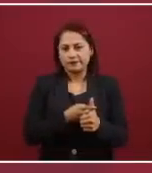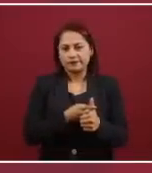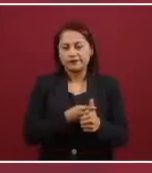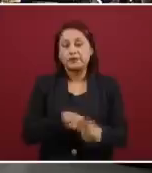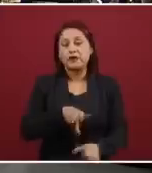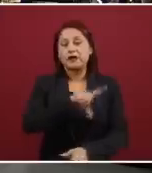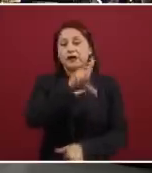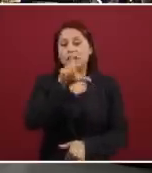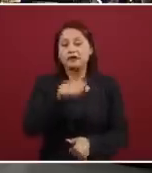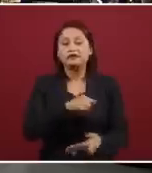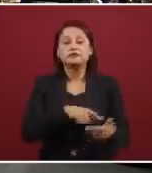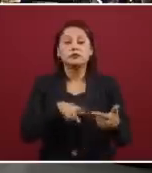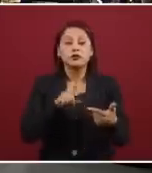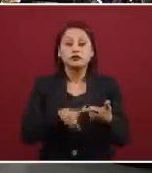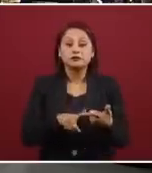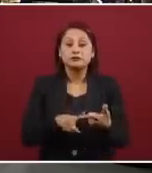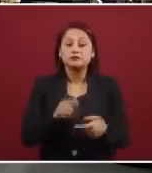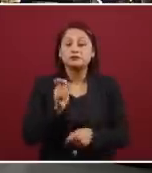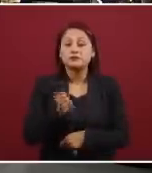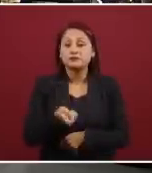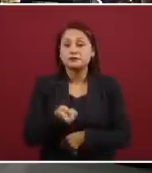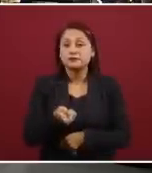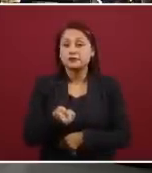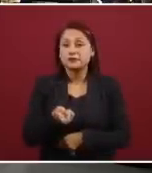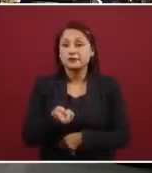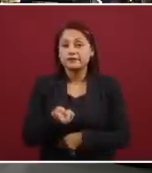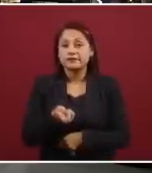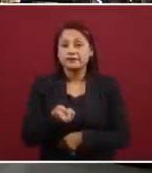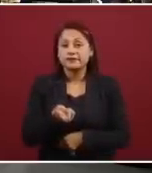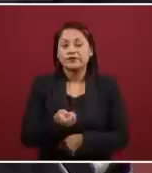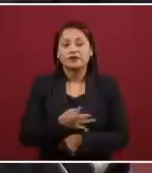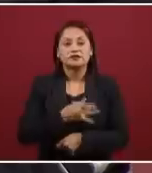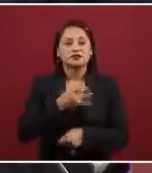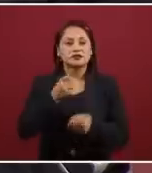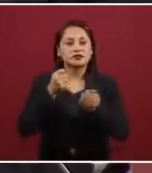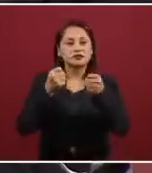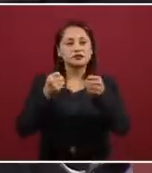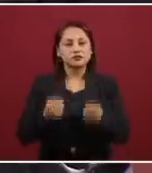eslabón es la seguridad.